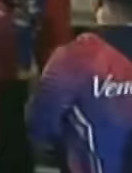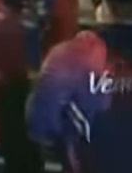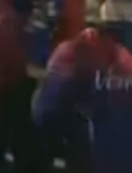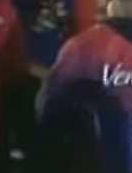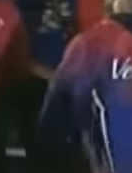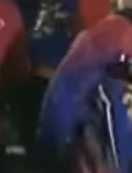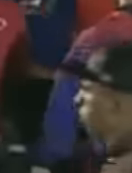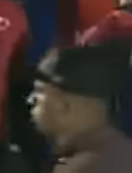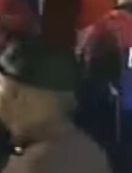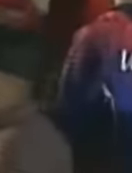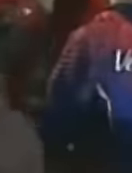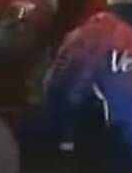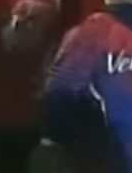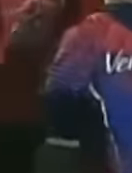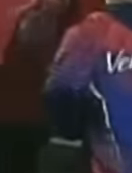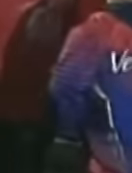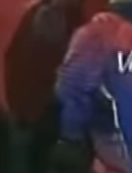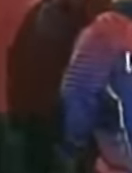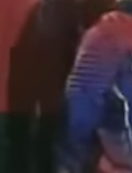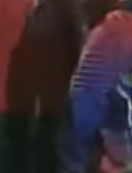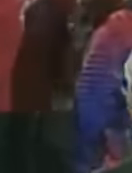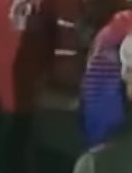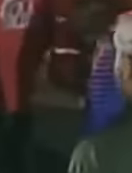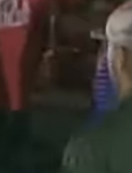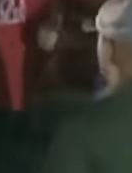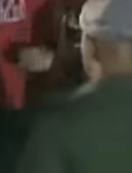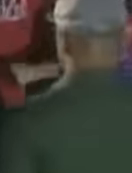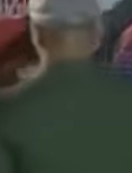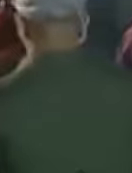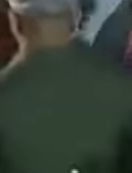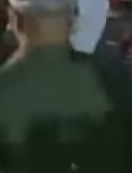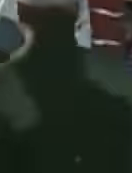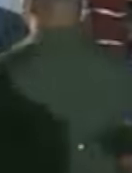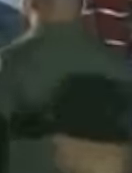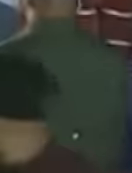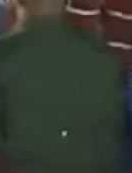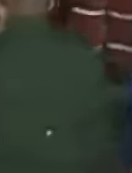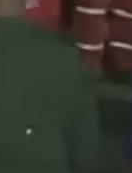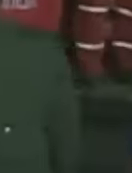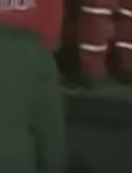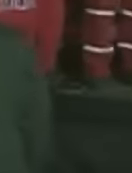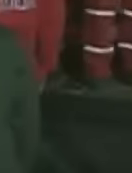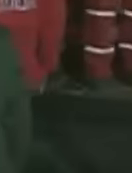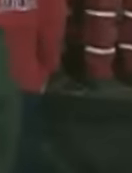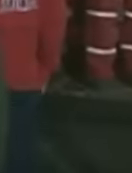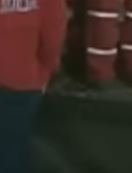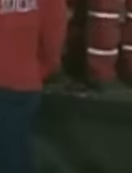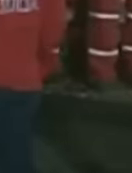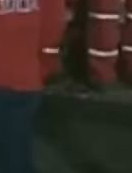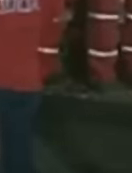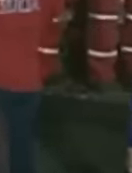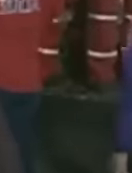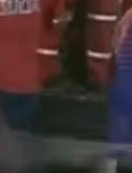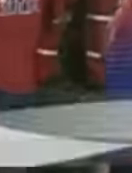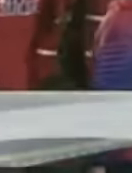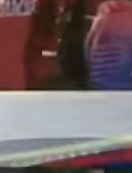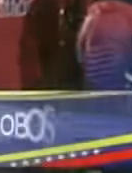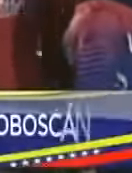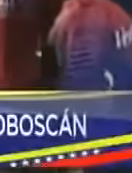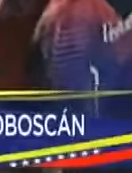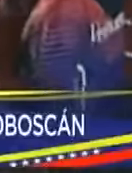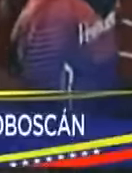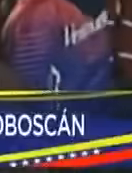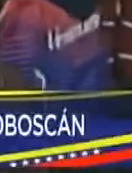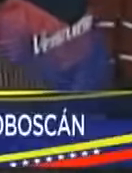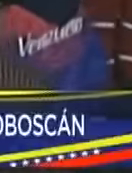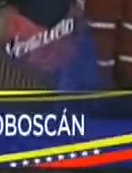de hecho también tuvimos la oportunidad, hace poco más de dos semanas, de entrevistar al presidente de la estatal petrolera, el ingeniero Pedro Rafael Tellechea, quien